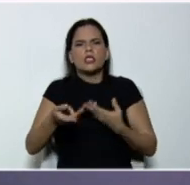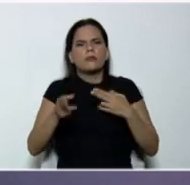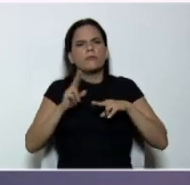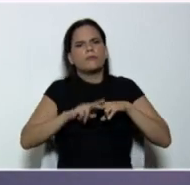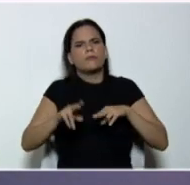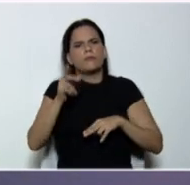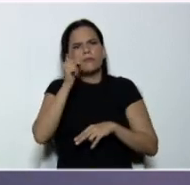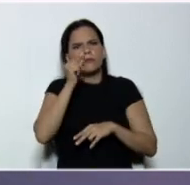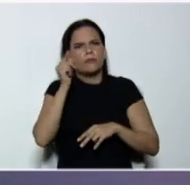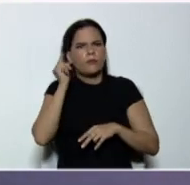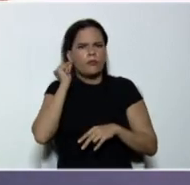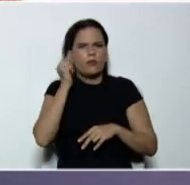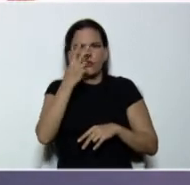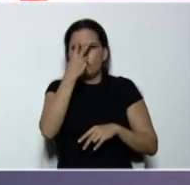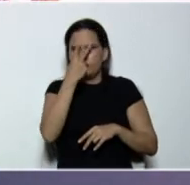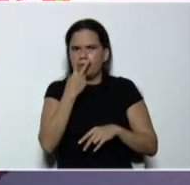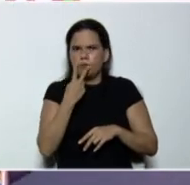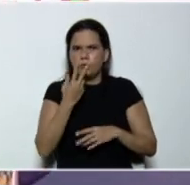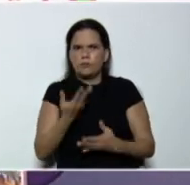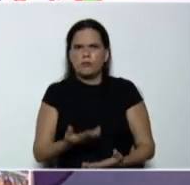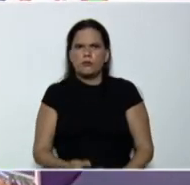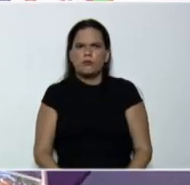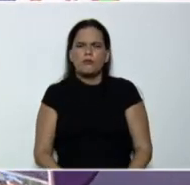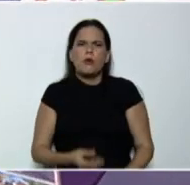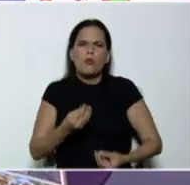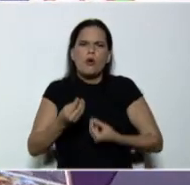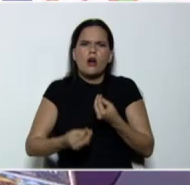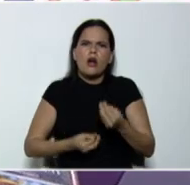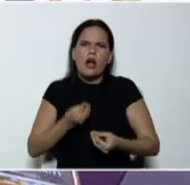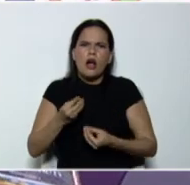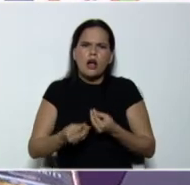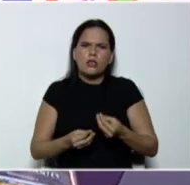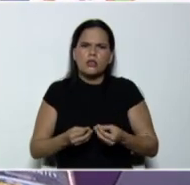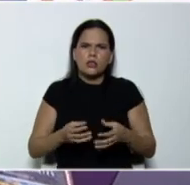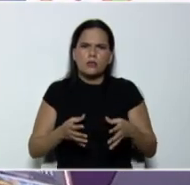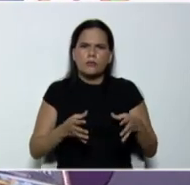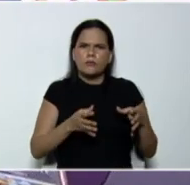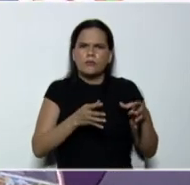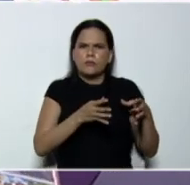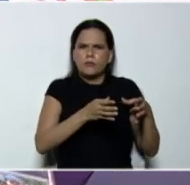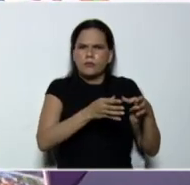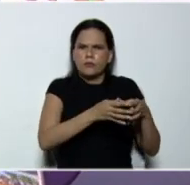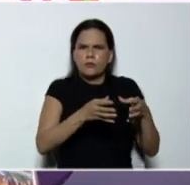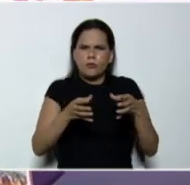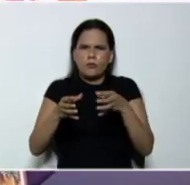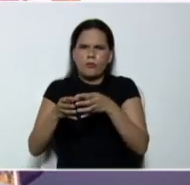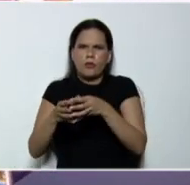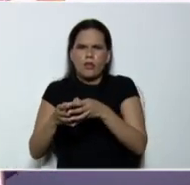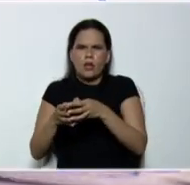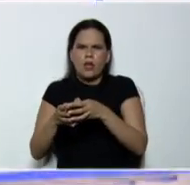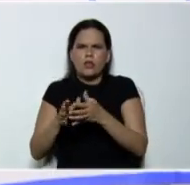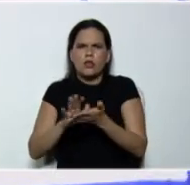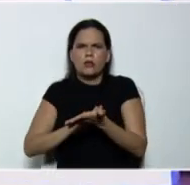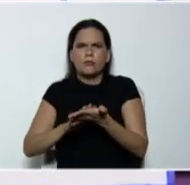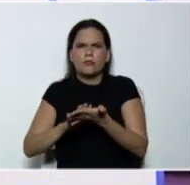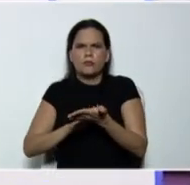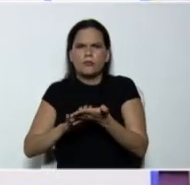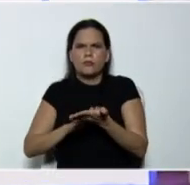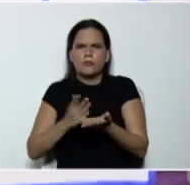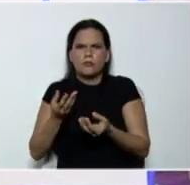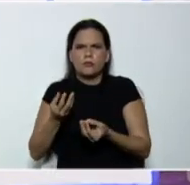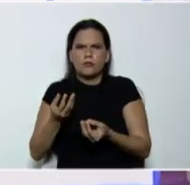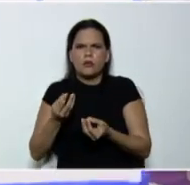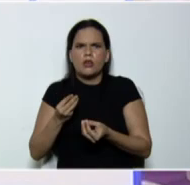niños con deficiencias visuales, vamos a realizar conjuntos en donde adaptemos, muy bien, hagamos